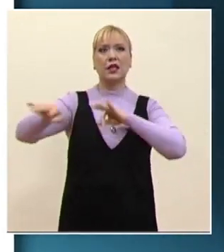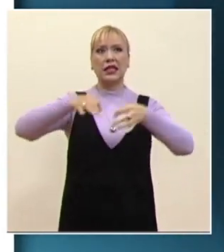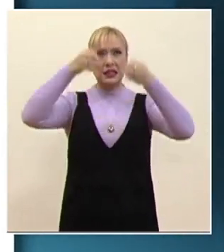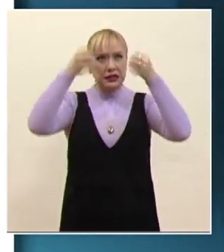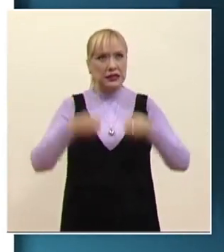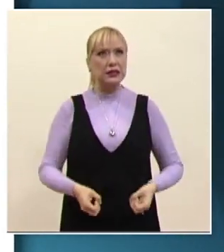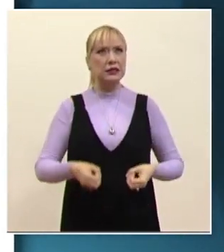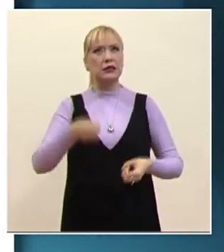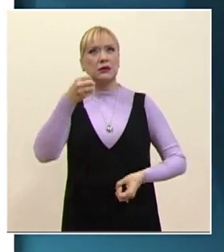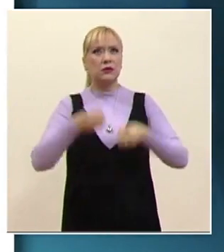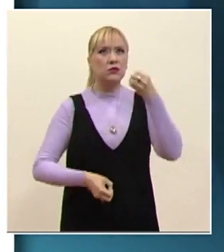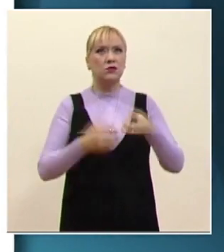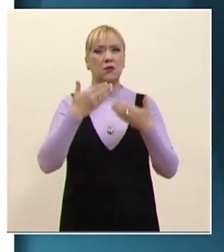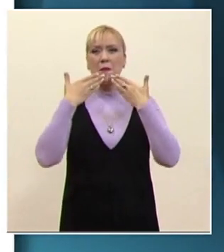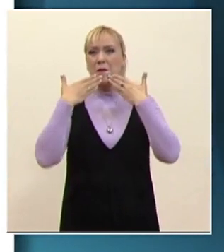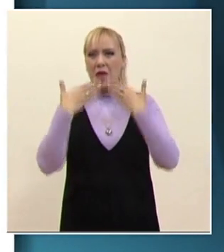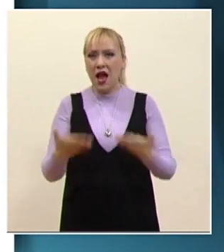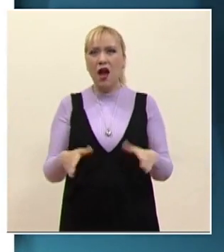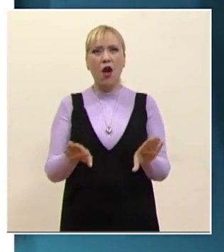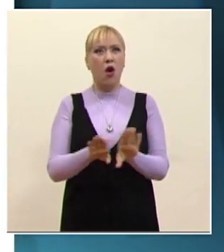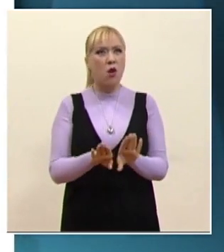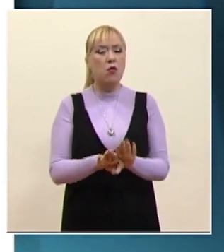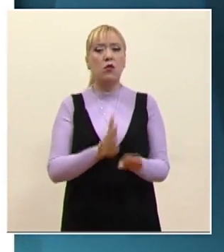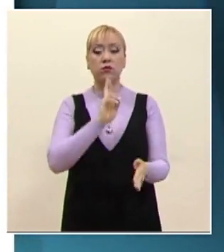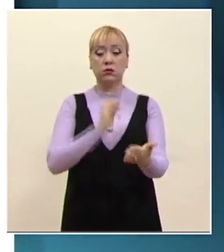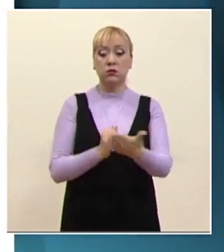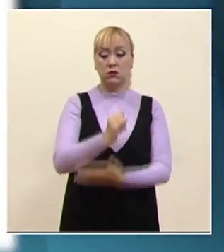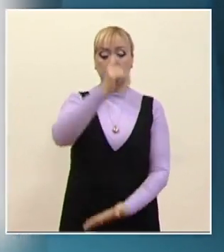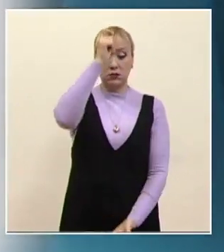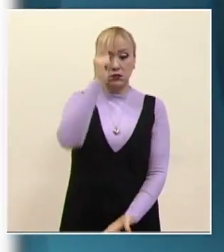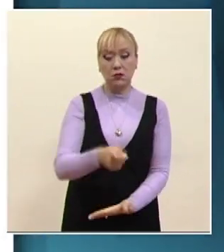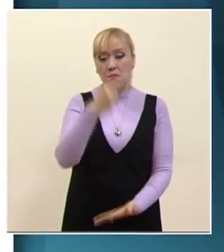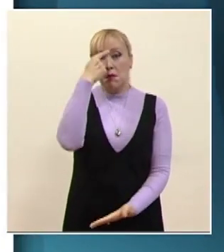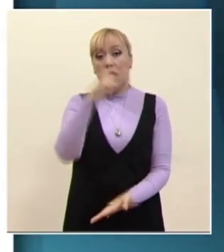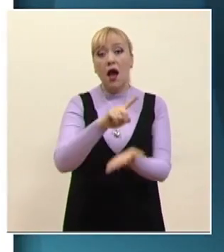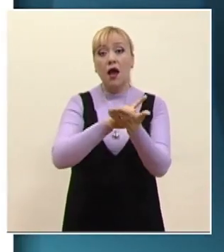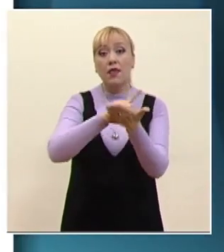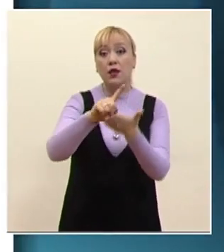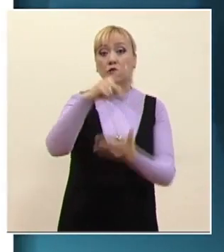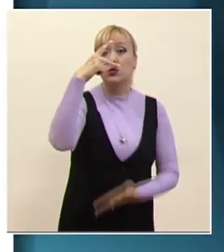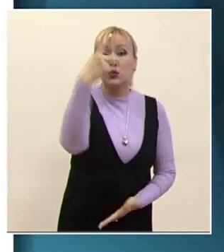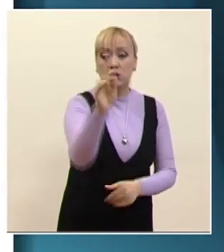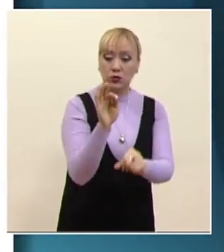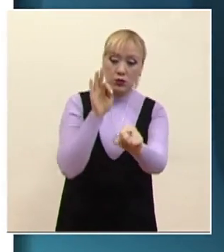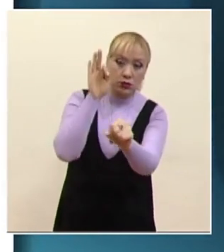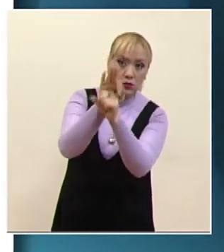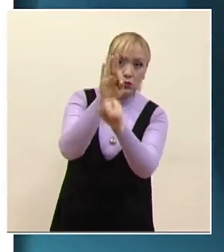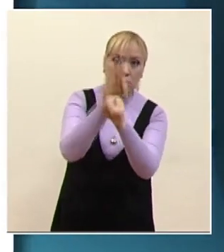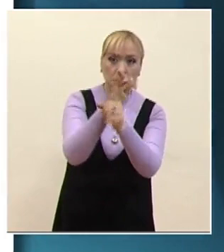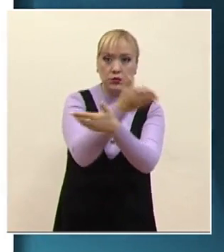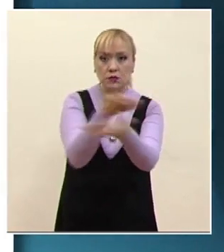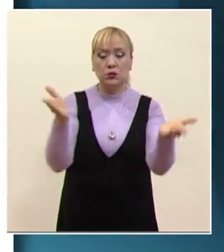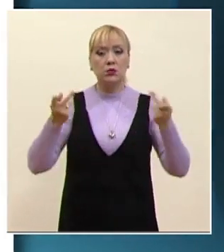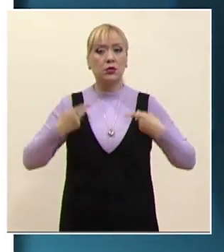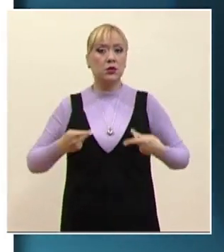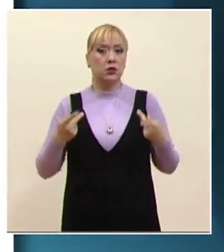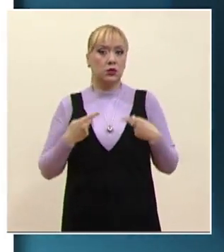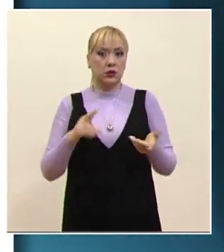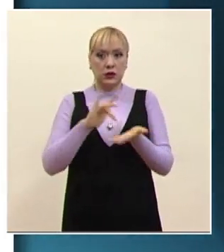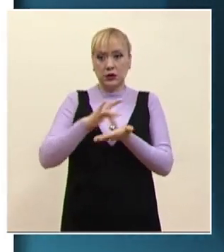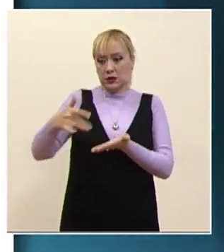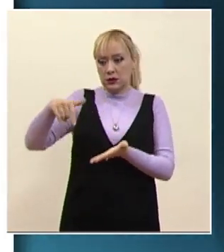legitima a través de sus resoluciones, mismas que garantizan el respeto a los derechos fundamentales de los ciudadanos ante